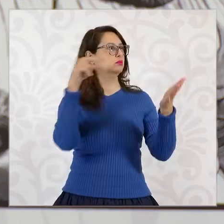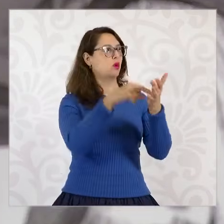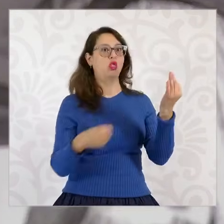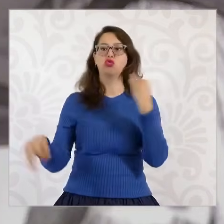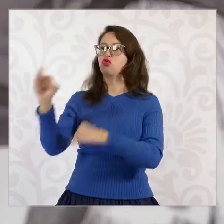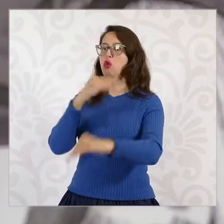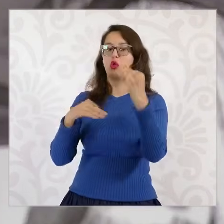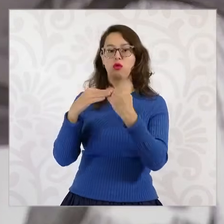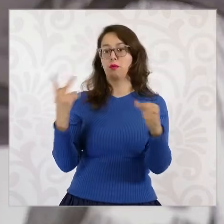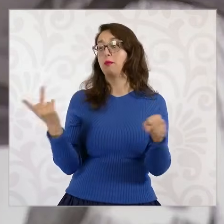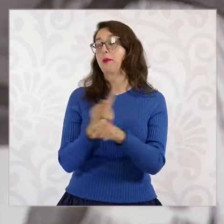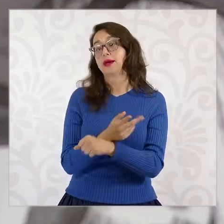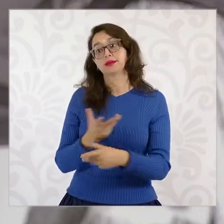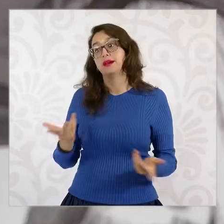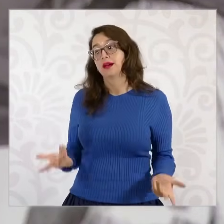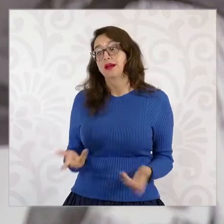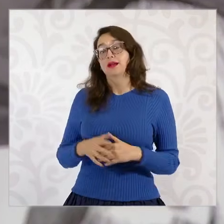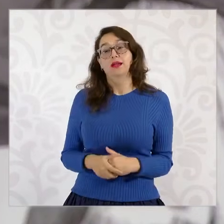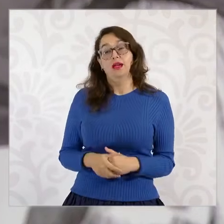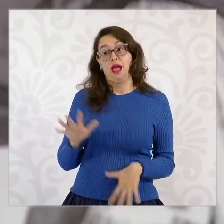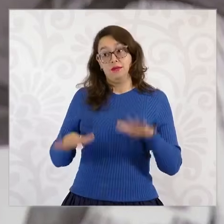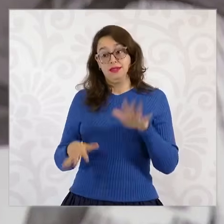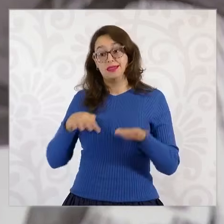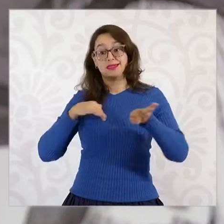López Obrador, que la mejor política exterior es la interior.